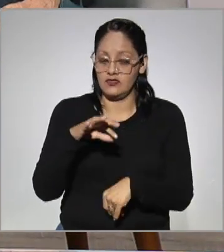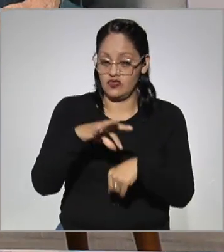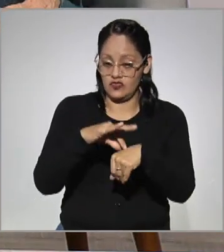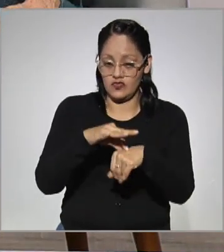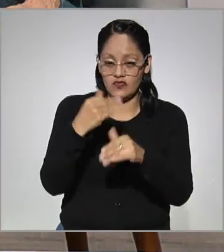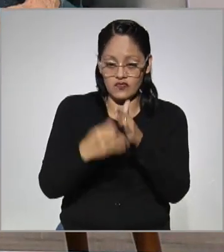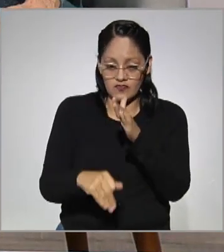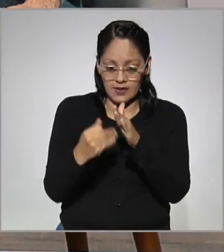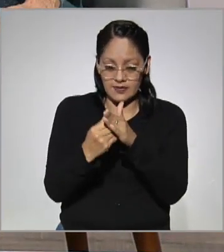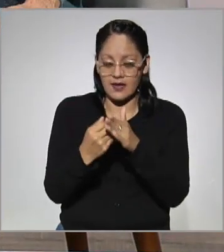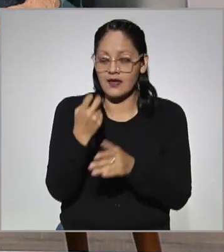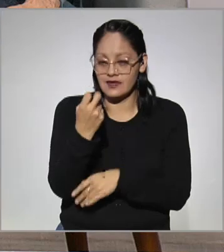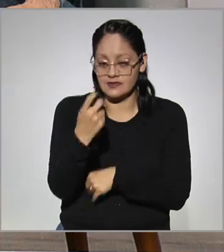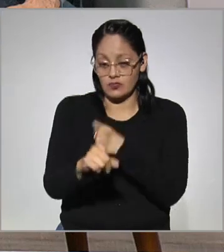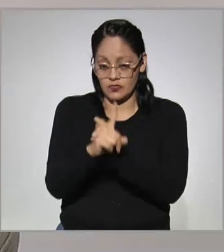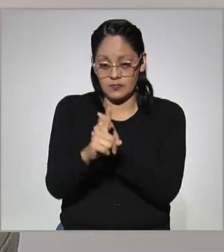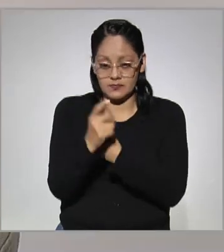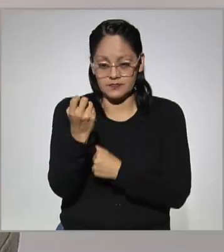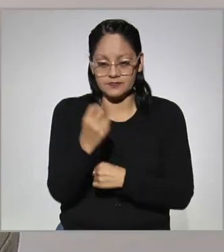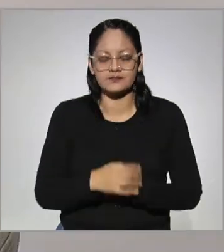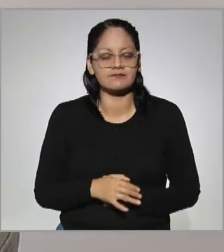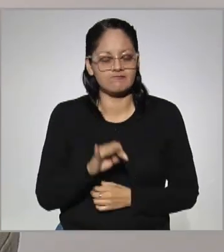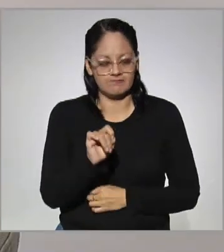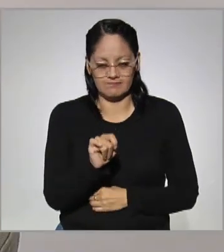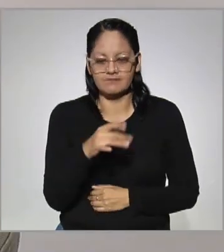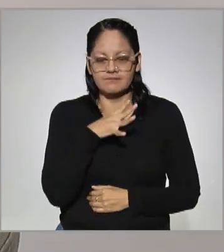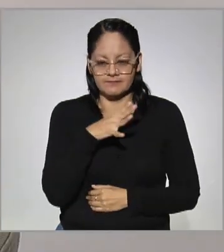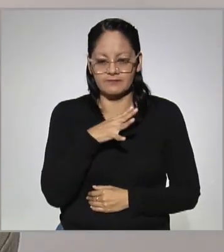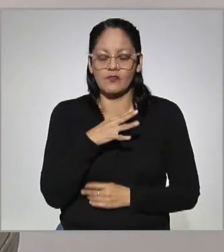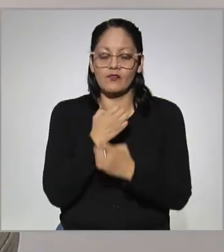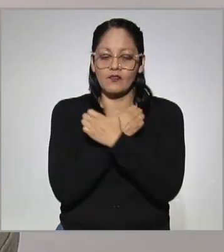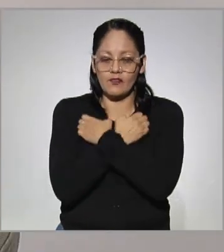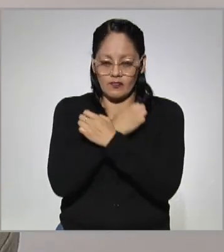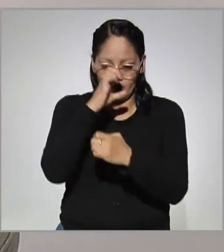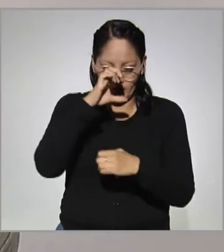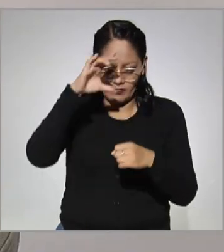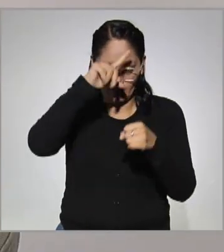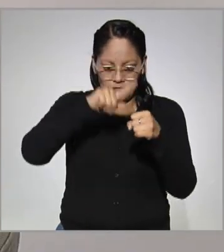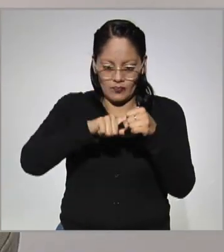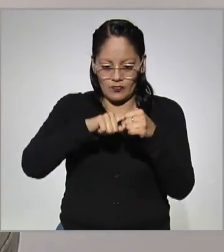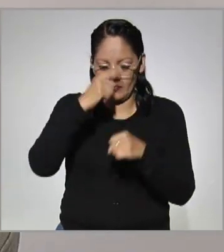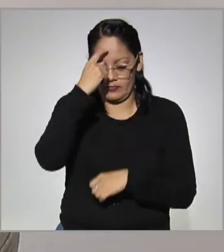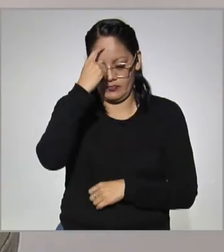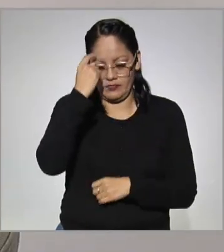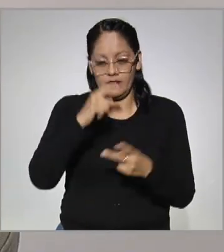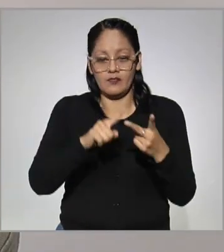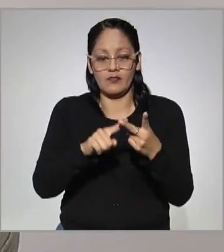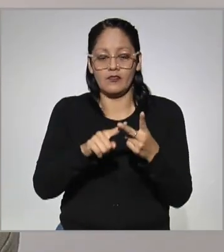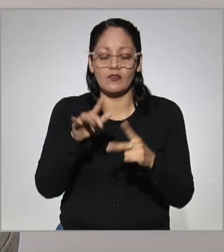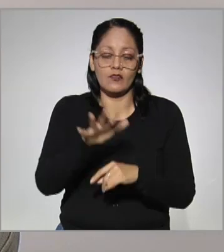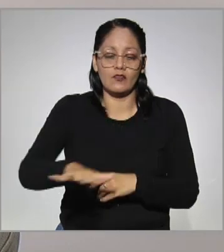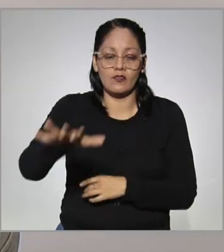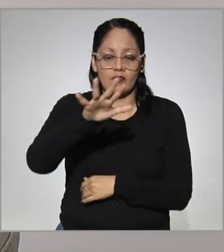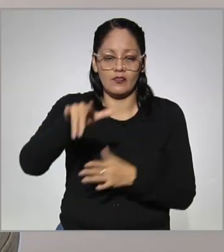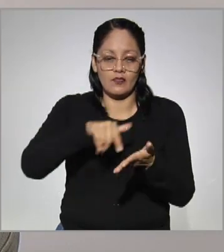general impacta? Sí, de hecho es educación cultural y en zonas de